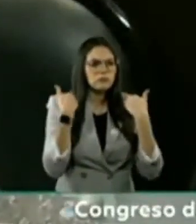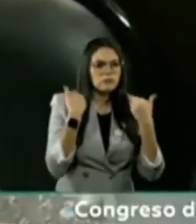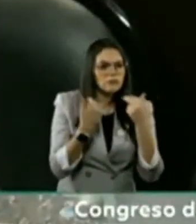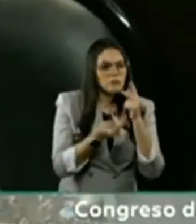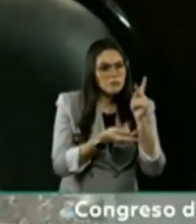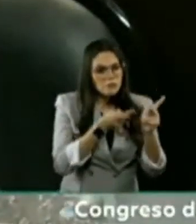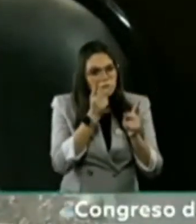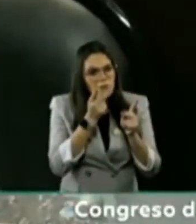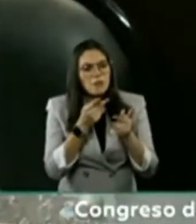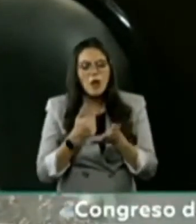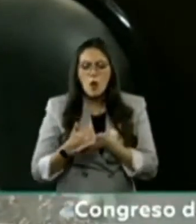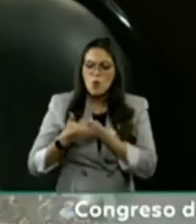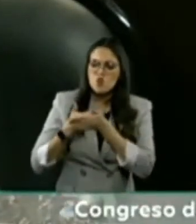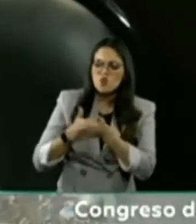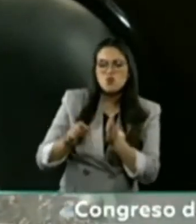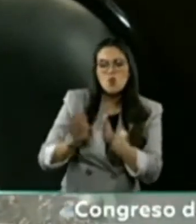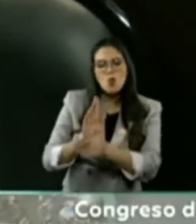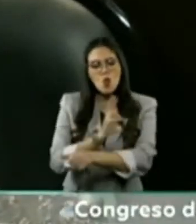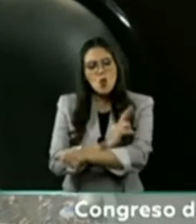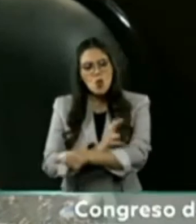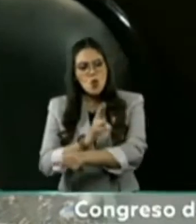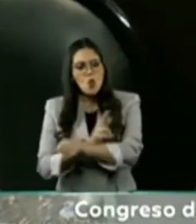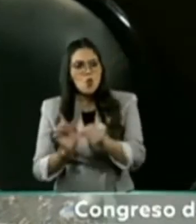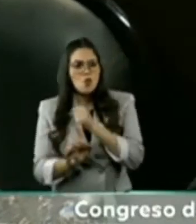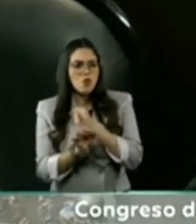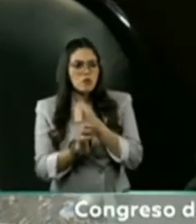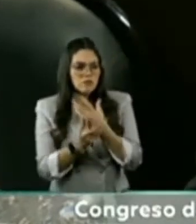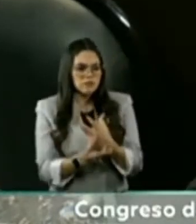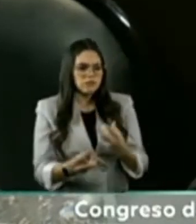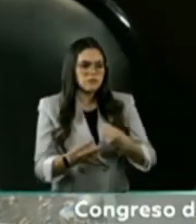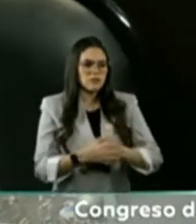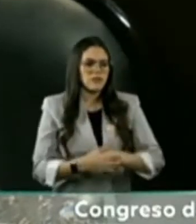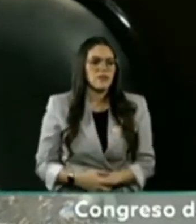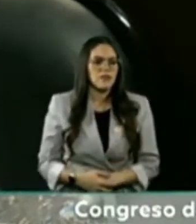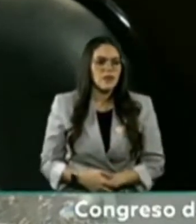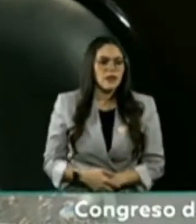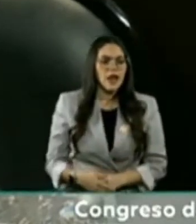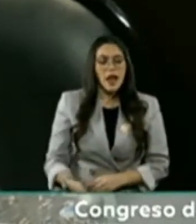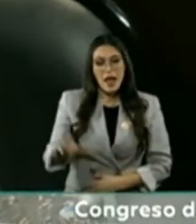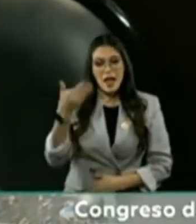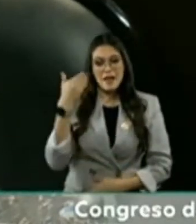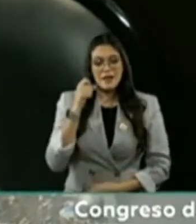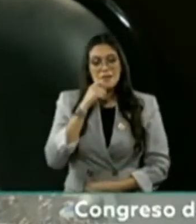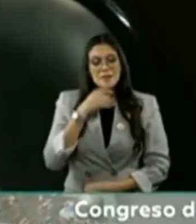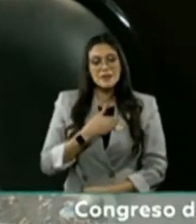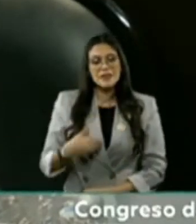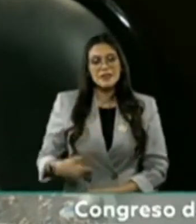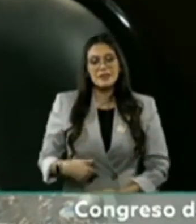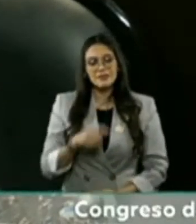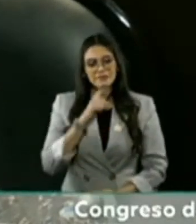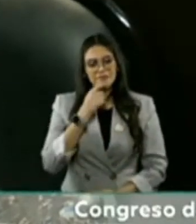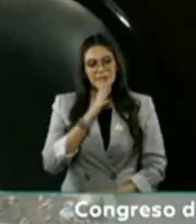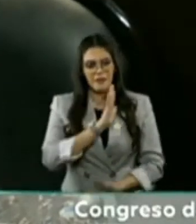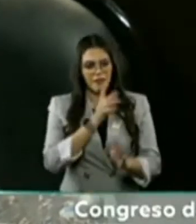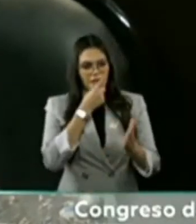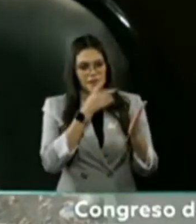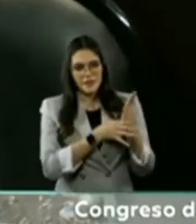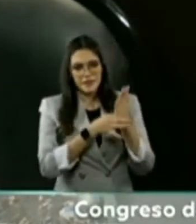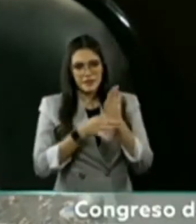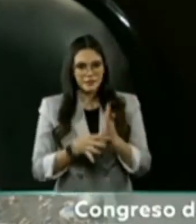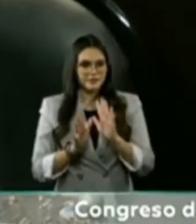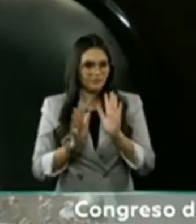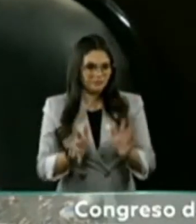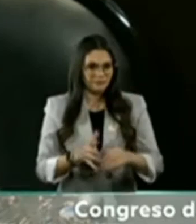el senador Manuel Velasco Coello, el Güero Velasco, exgobernador de Chiapas. Escuchemos. Obrador, la que